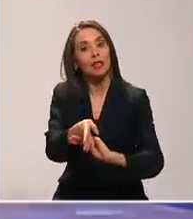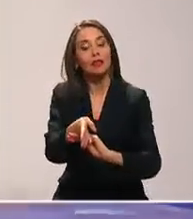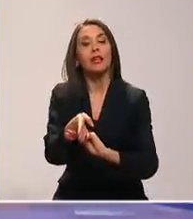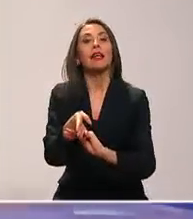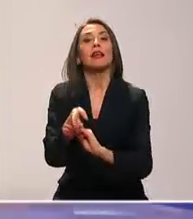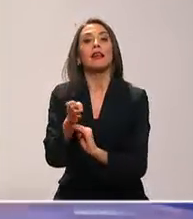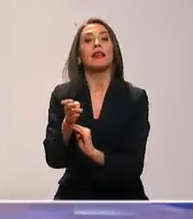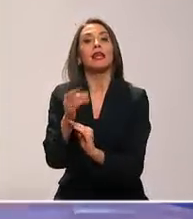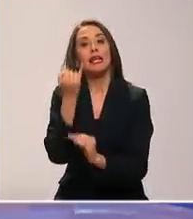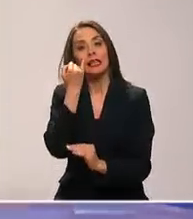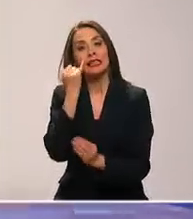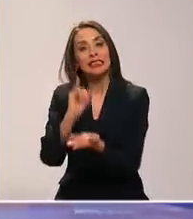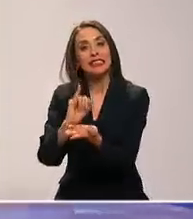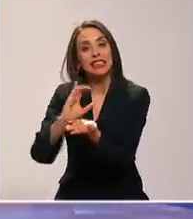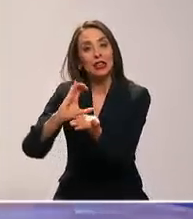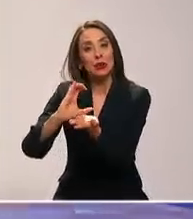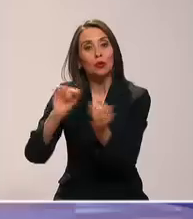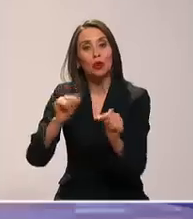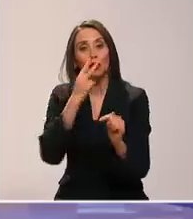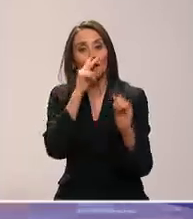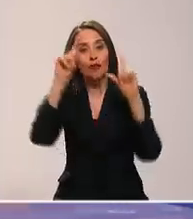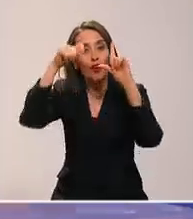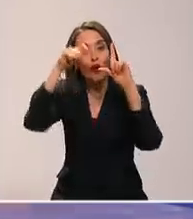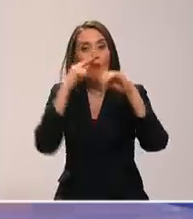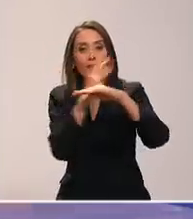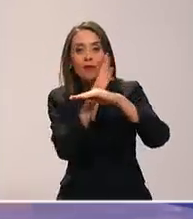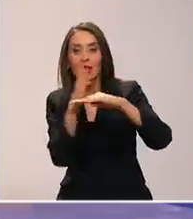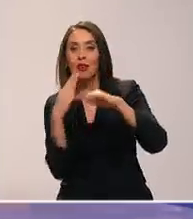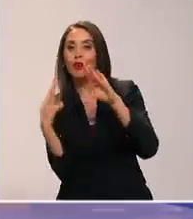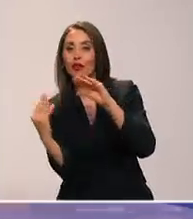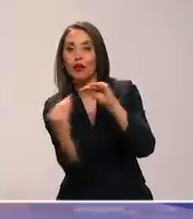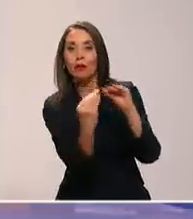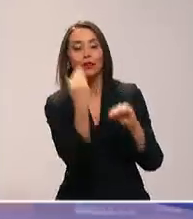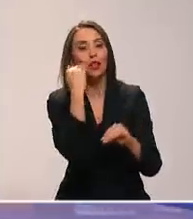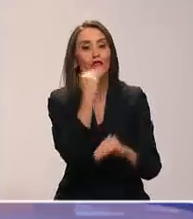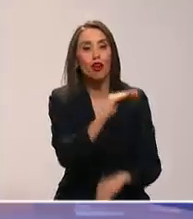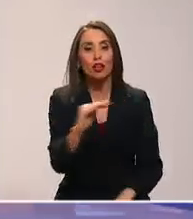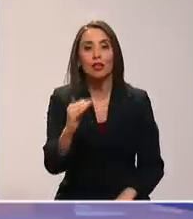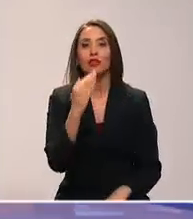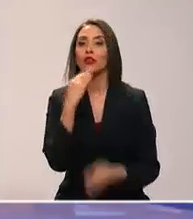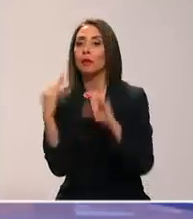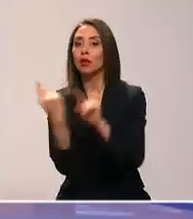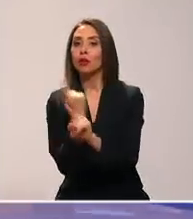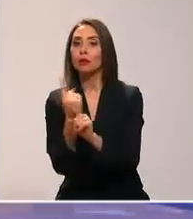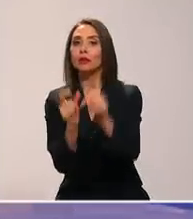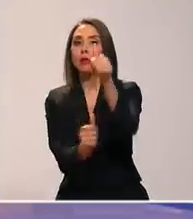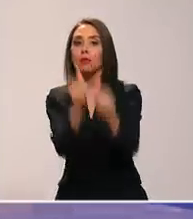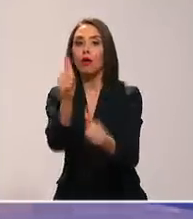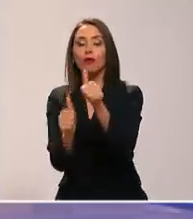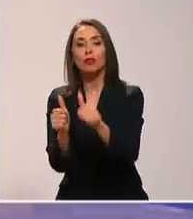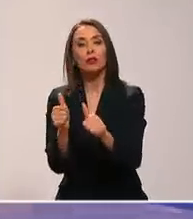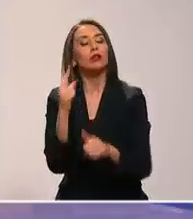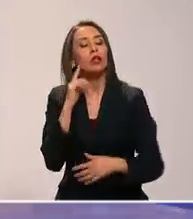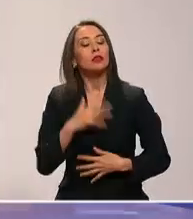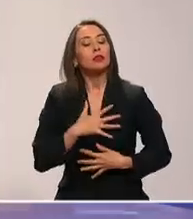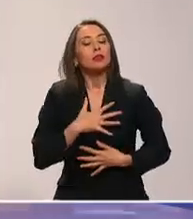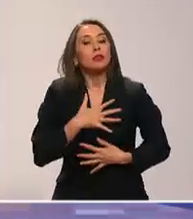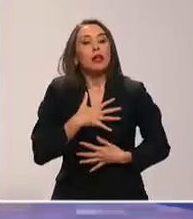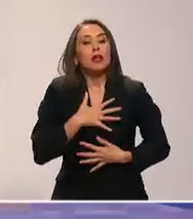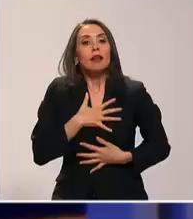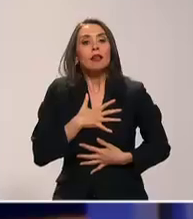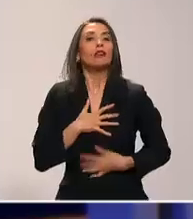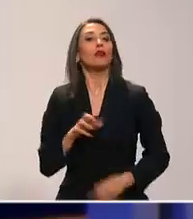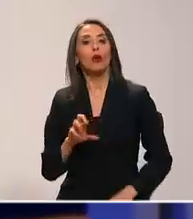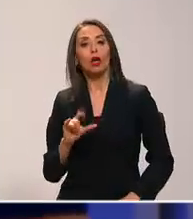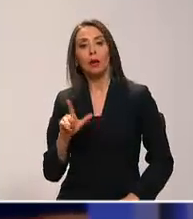instituto actual, como ustedes han visto en el video, conversando con los niños, pero también con los profesionales. Y ahí uno siente tan fuertemente lo